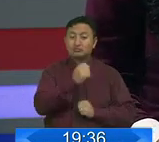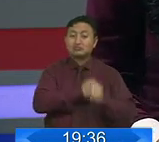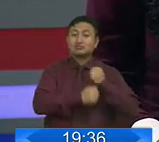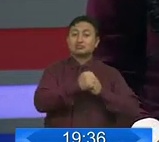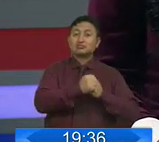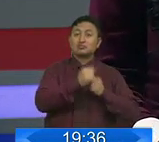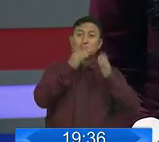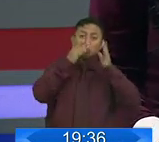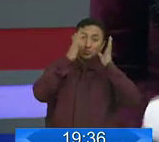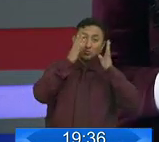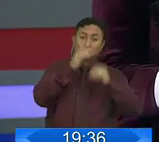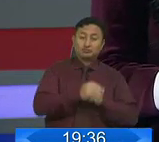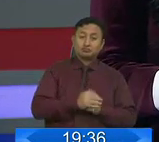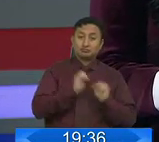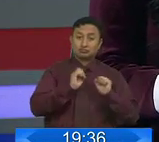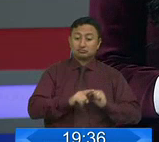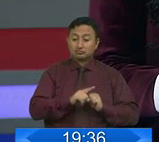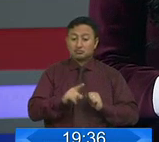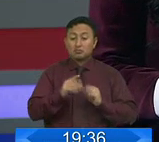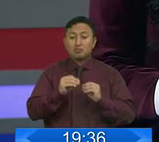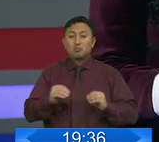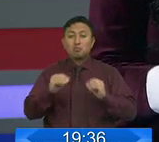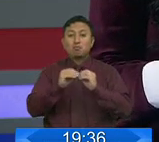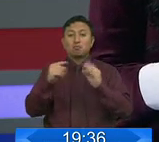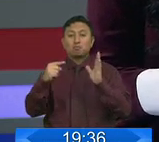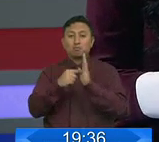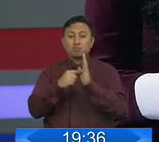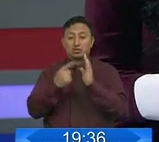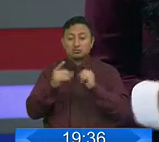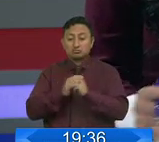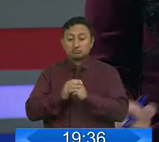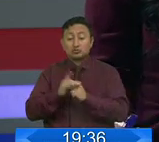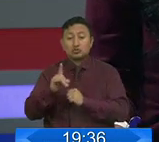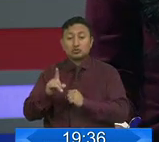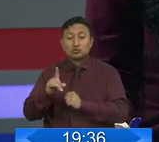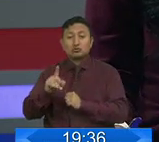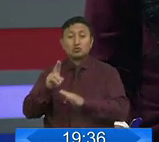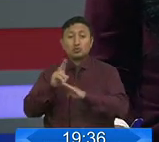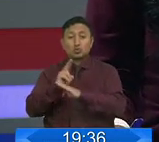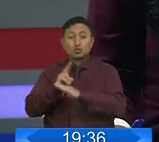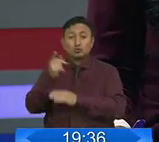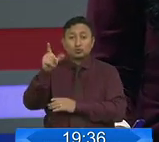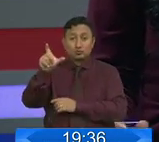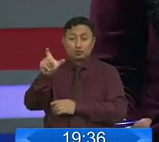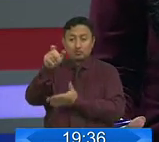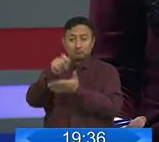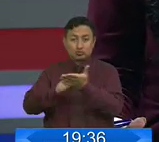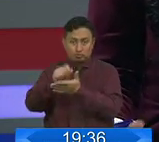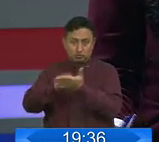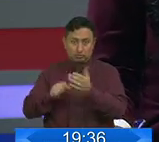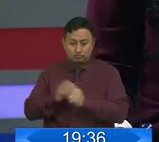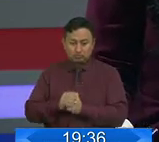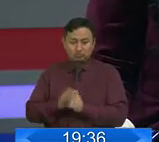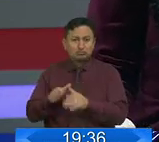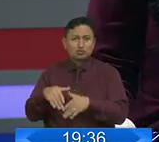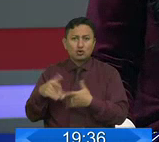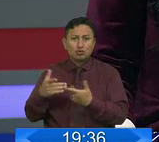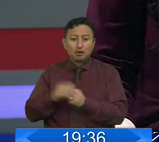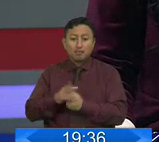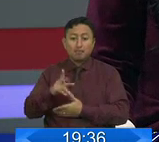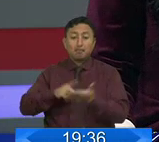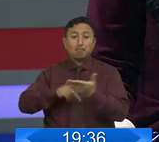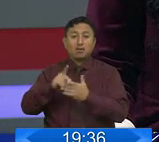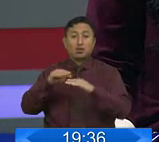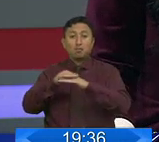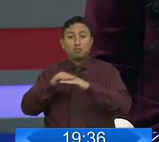año pasado, implicaría mayores intereses en los consumos con tarjetas de crédito. La medida se aplica a pagos mínimos